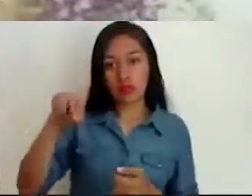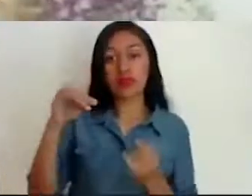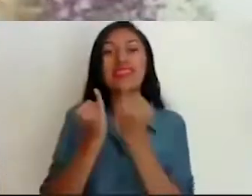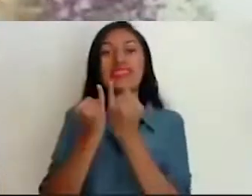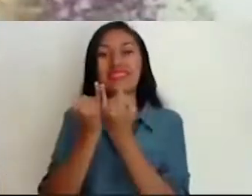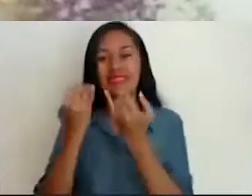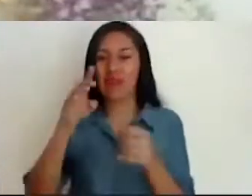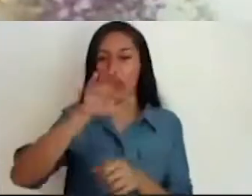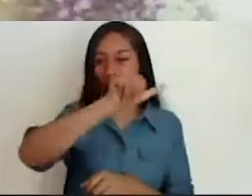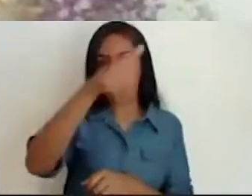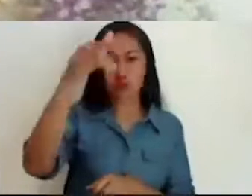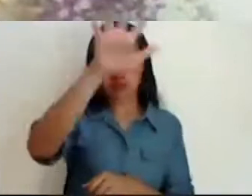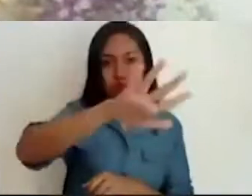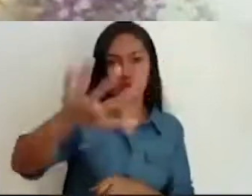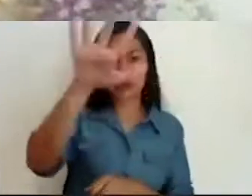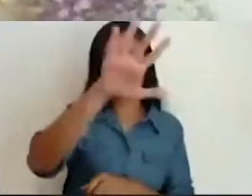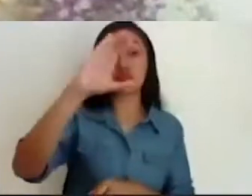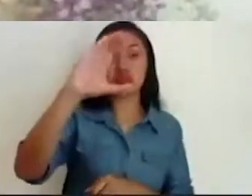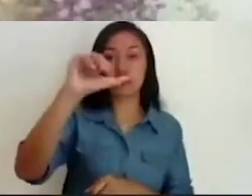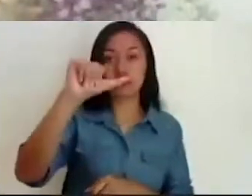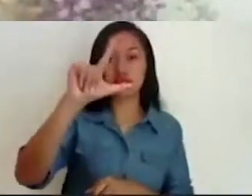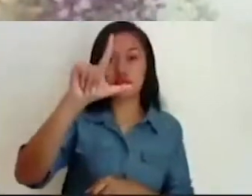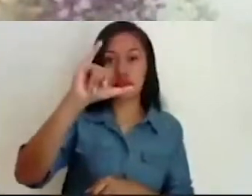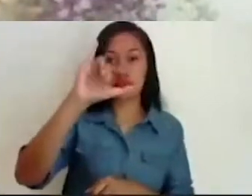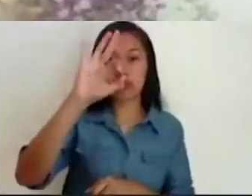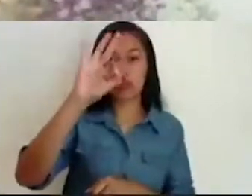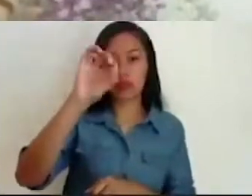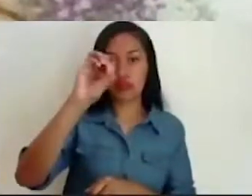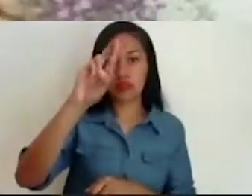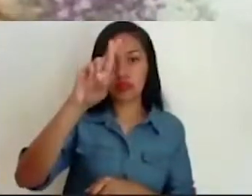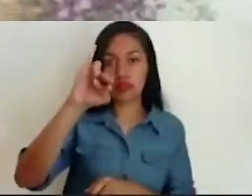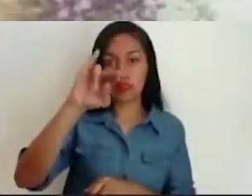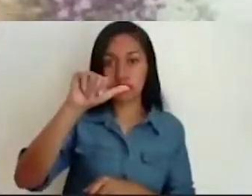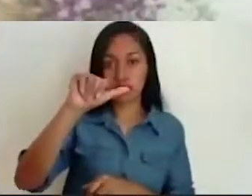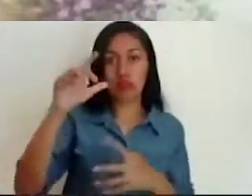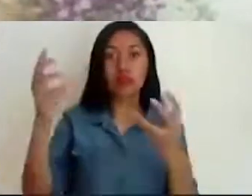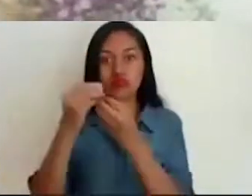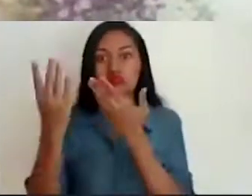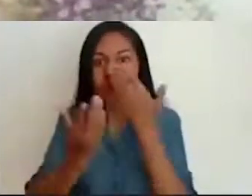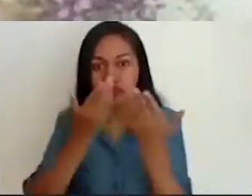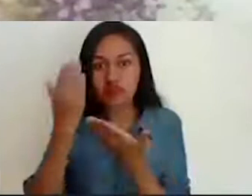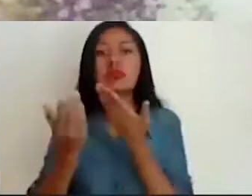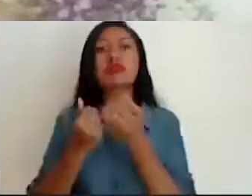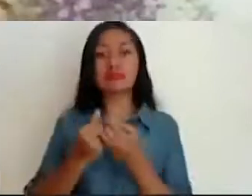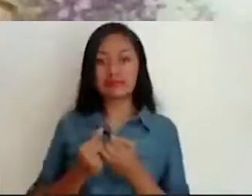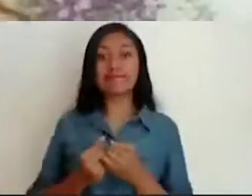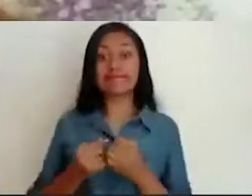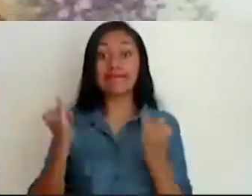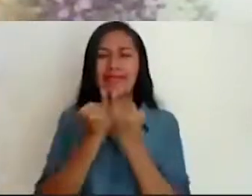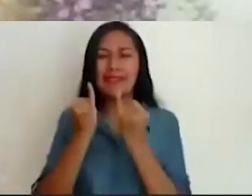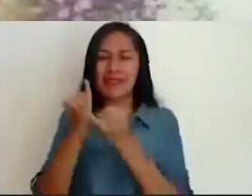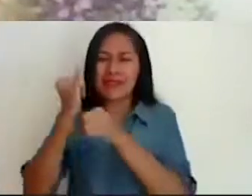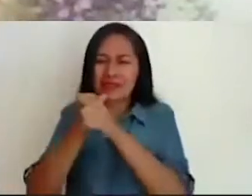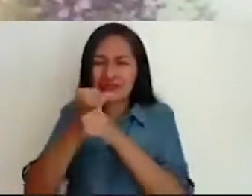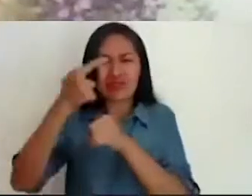en San Francisco. Dio seminarios en estas instituciones, así como en el Instituto Nacional del Envejecimiento,